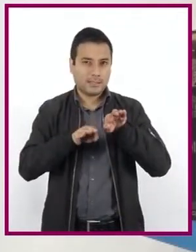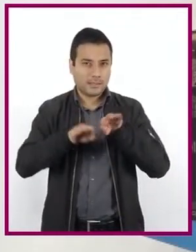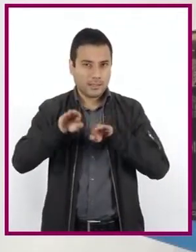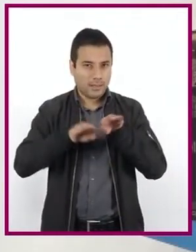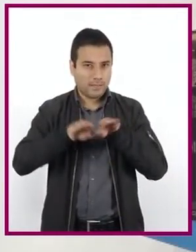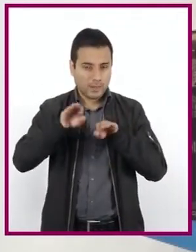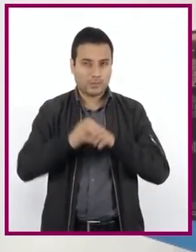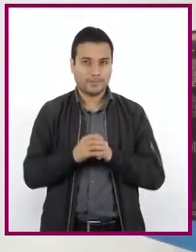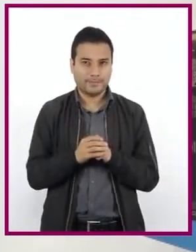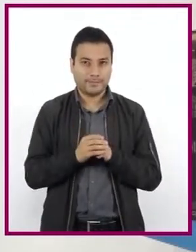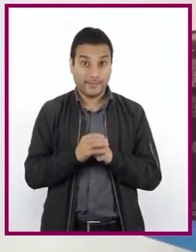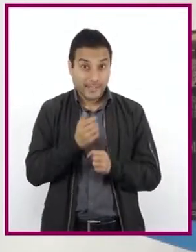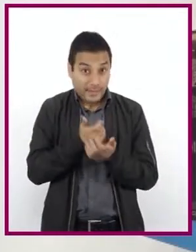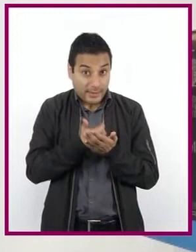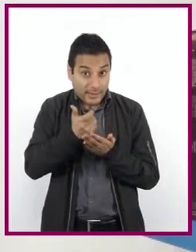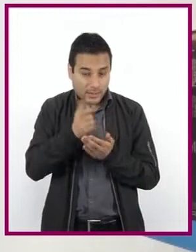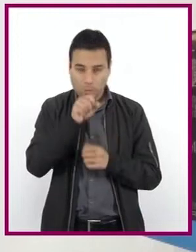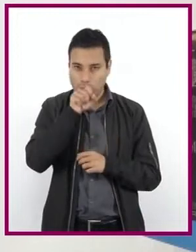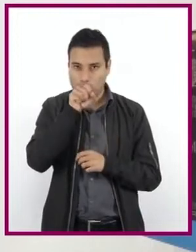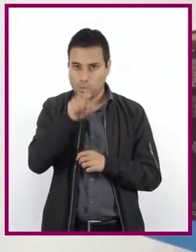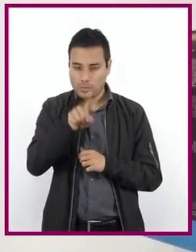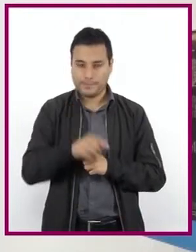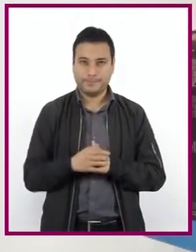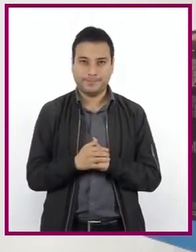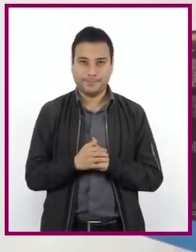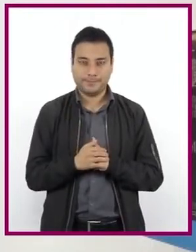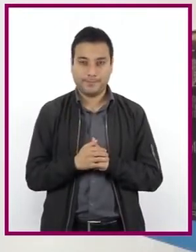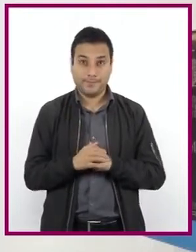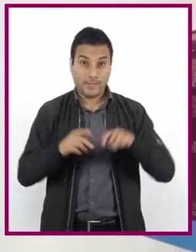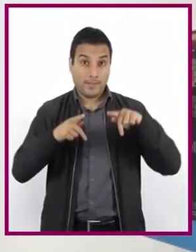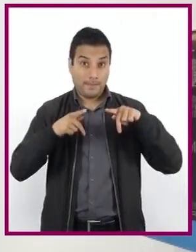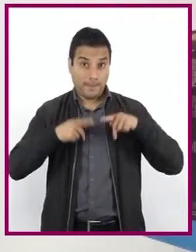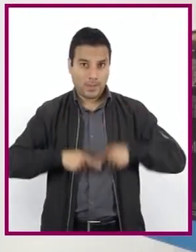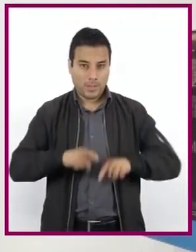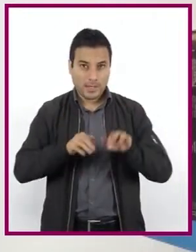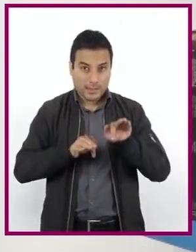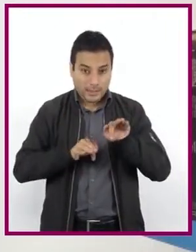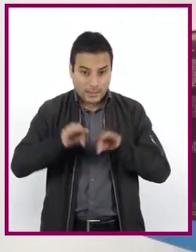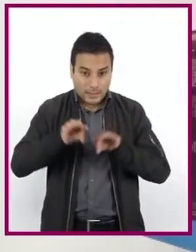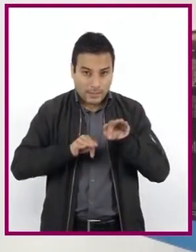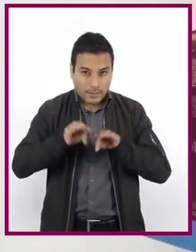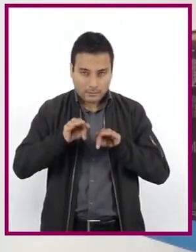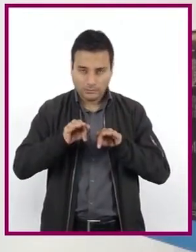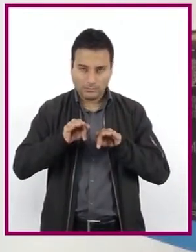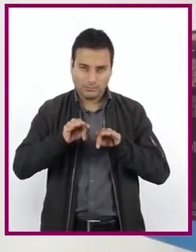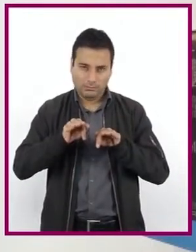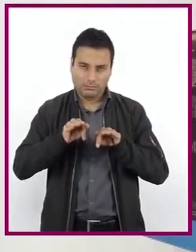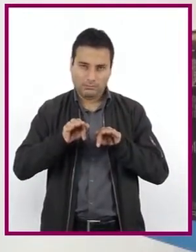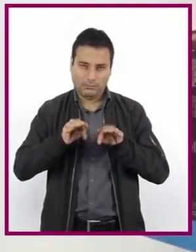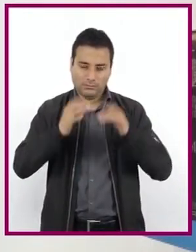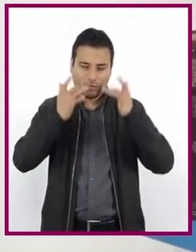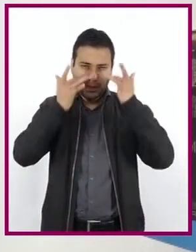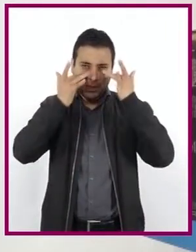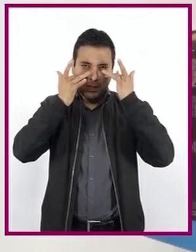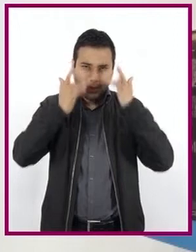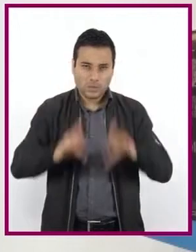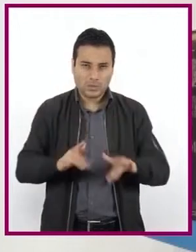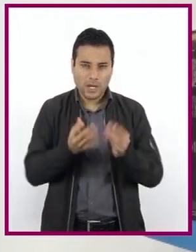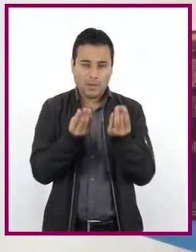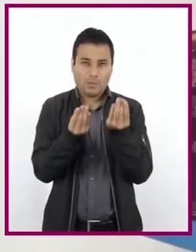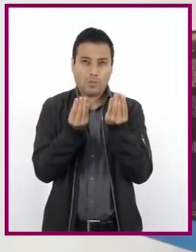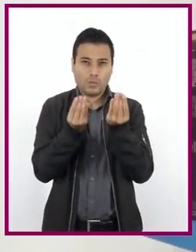modificar el salario. Los trabajadores abandonaron en masa el local y salieron